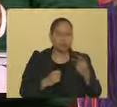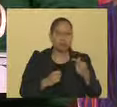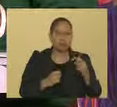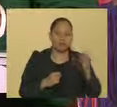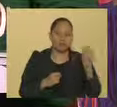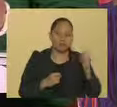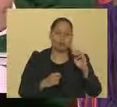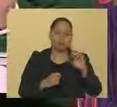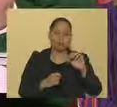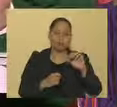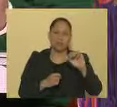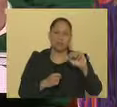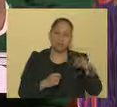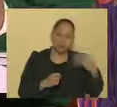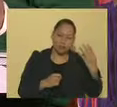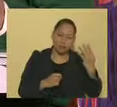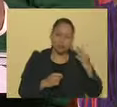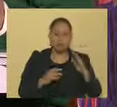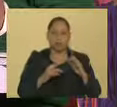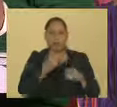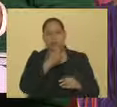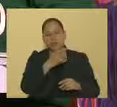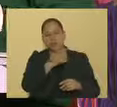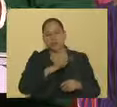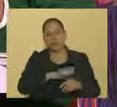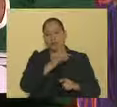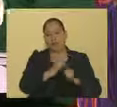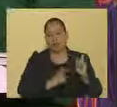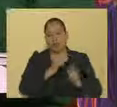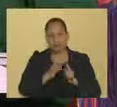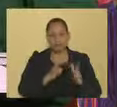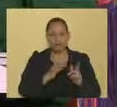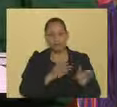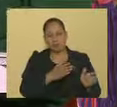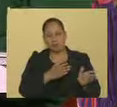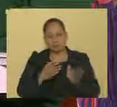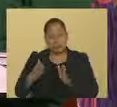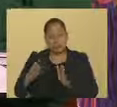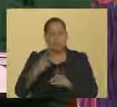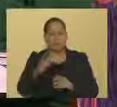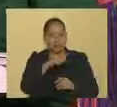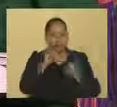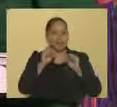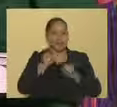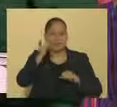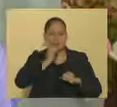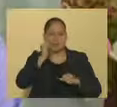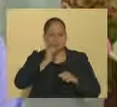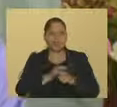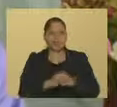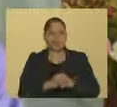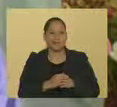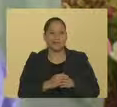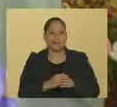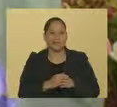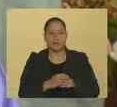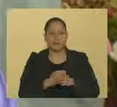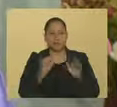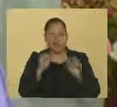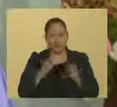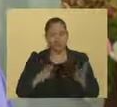y 14. Los niños somos un poquito más lentos y más retrasados, pero seguros finalmente. al final, llegamos, llegamos.